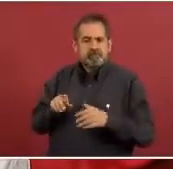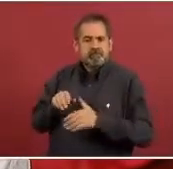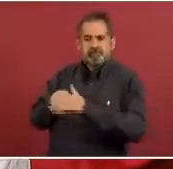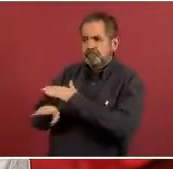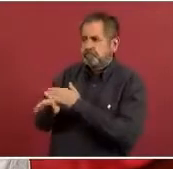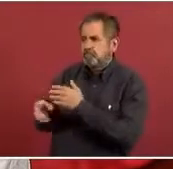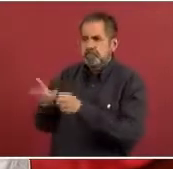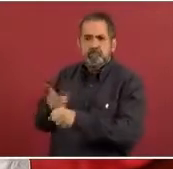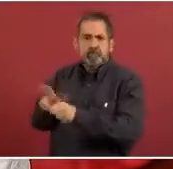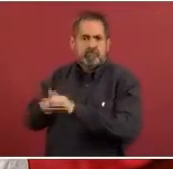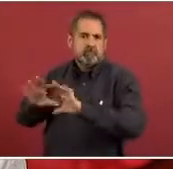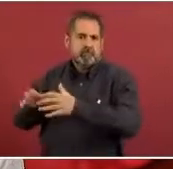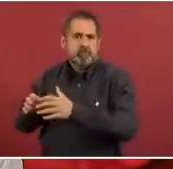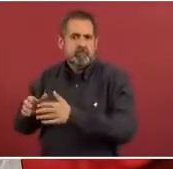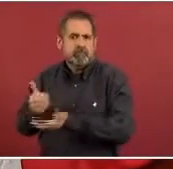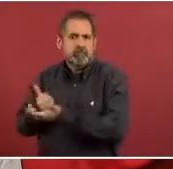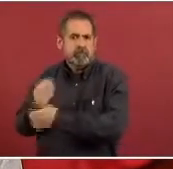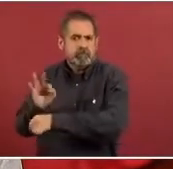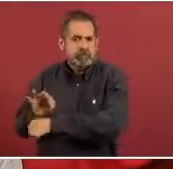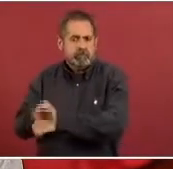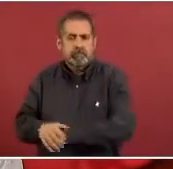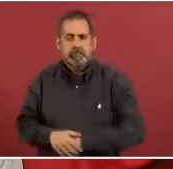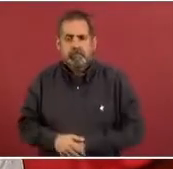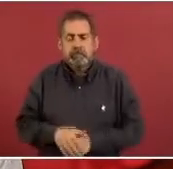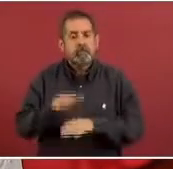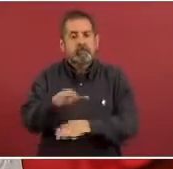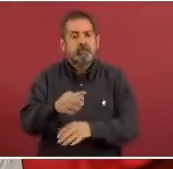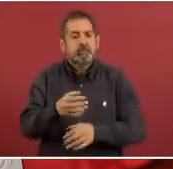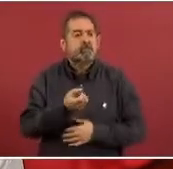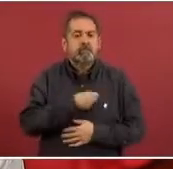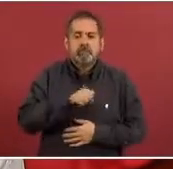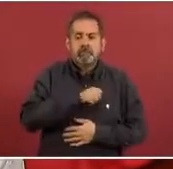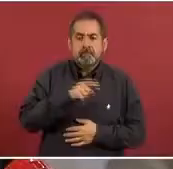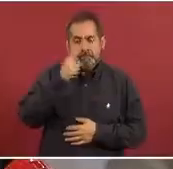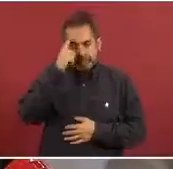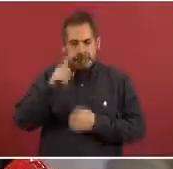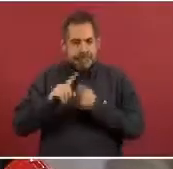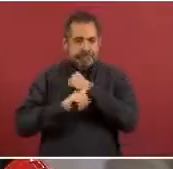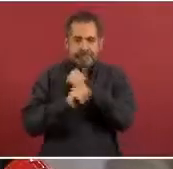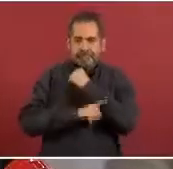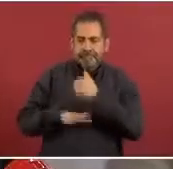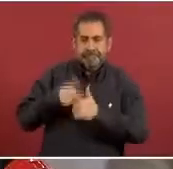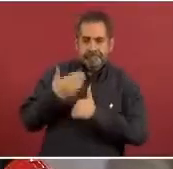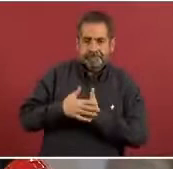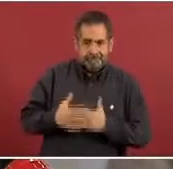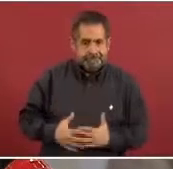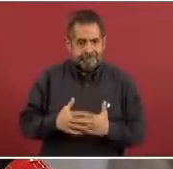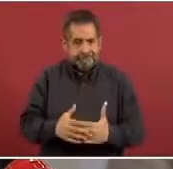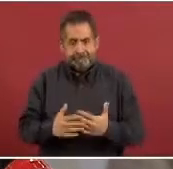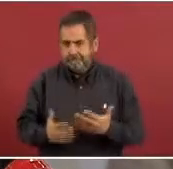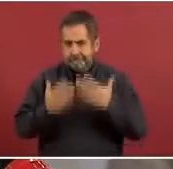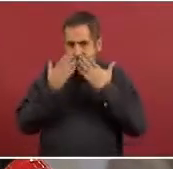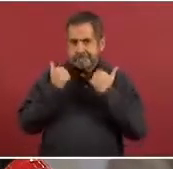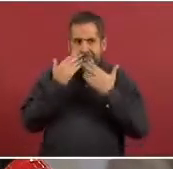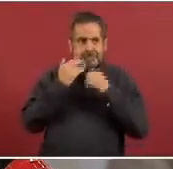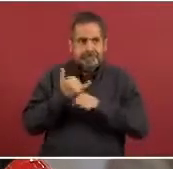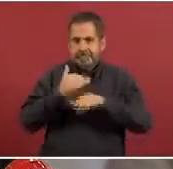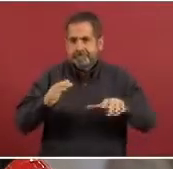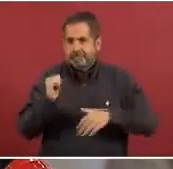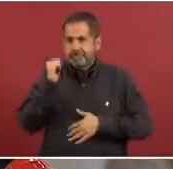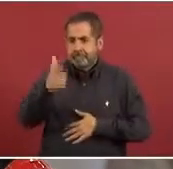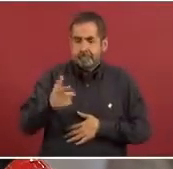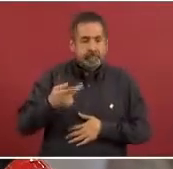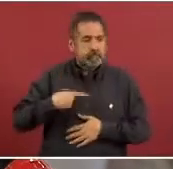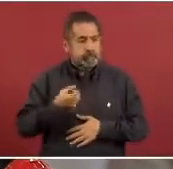salud. En cuanto a salud durante el embarazo, no tenemos informes de casos de